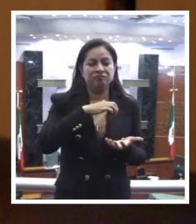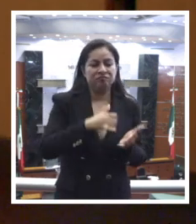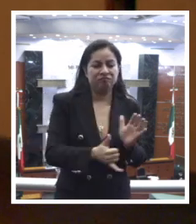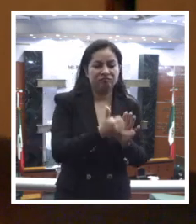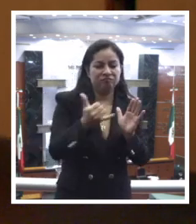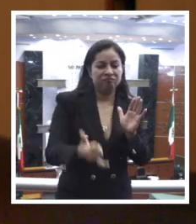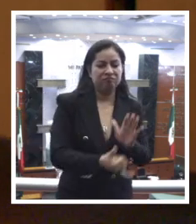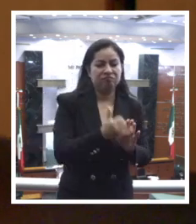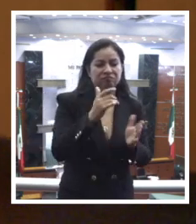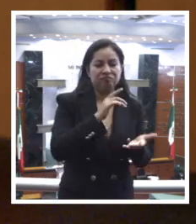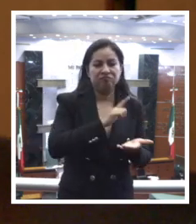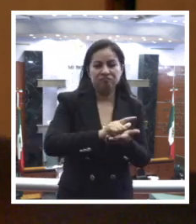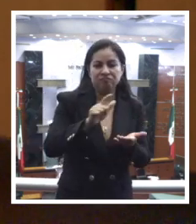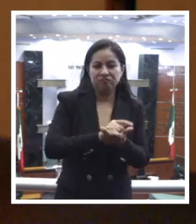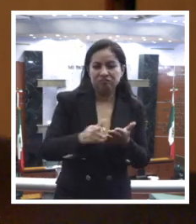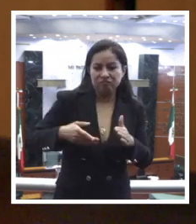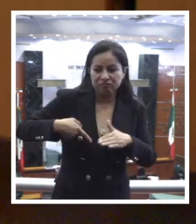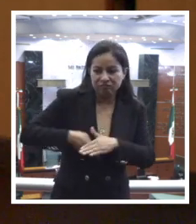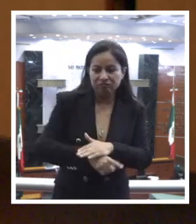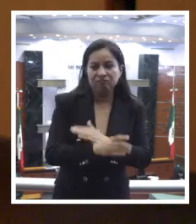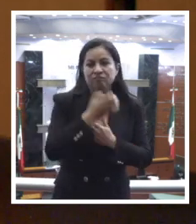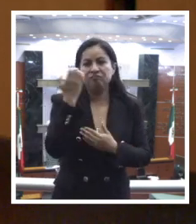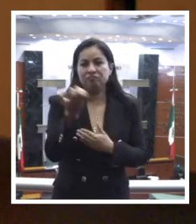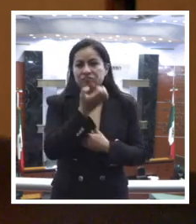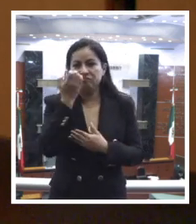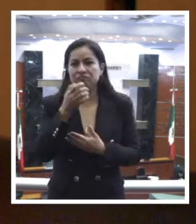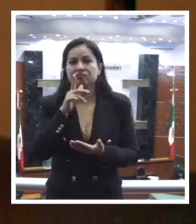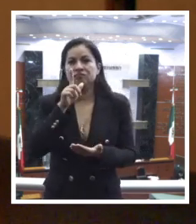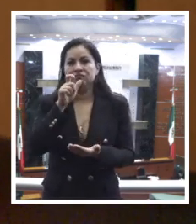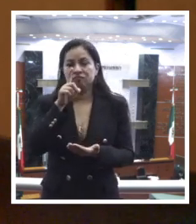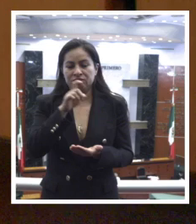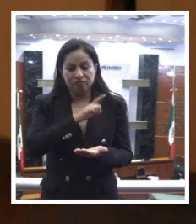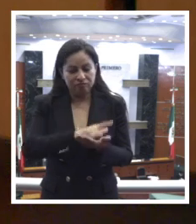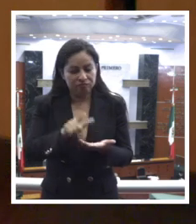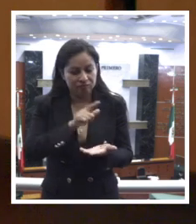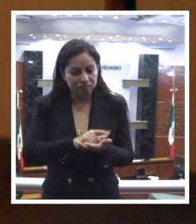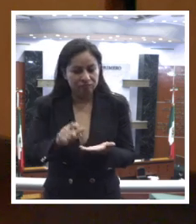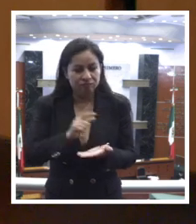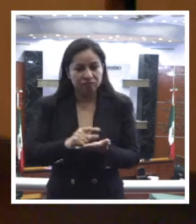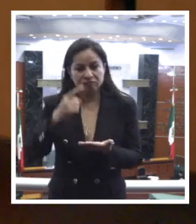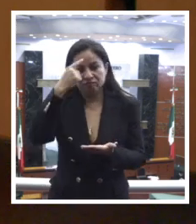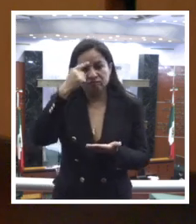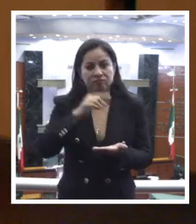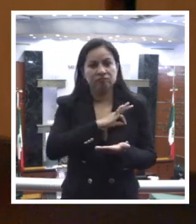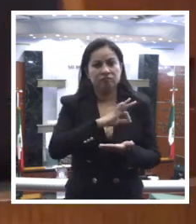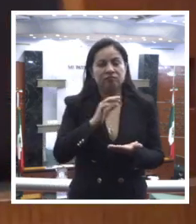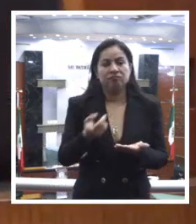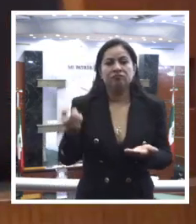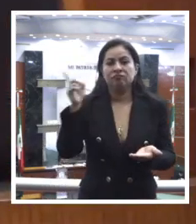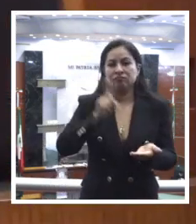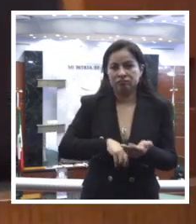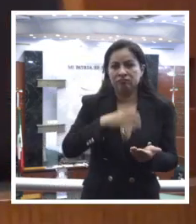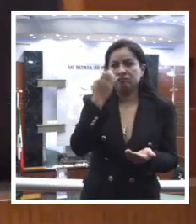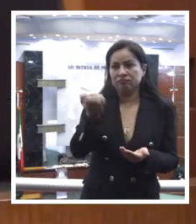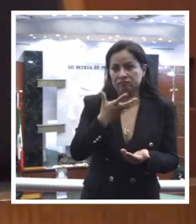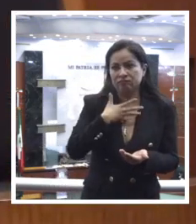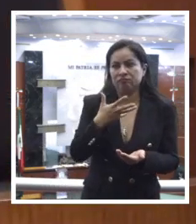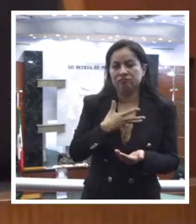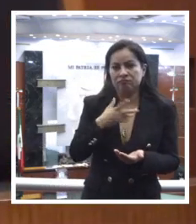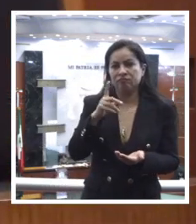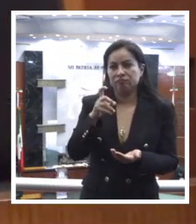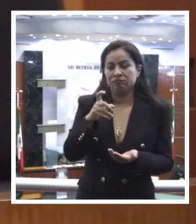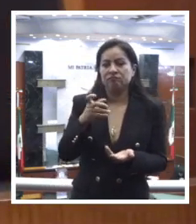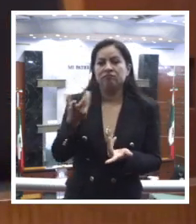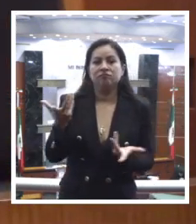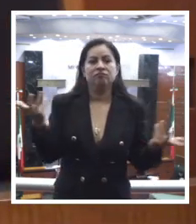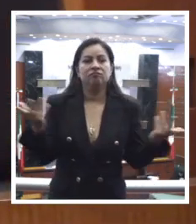los accesos en las escuelas, se apoyó con pipas de agua para poder llevar agua a las escuelas, de tal manera que se